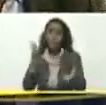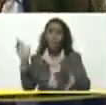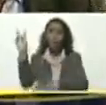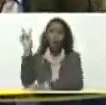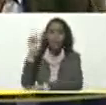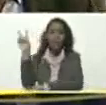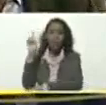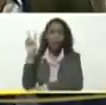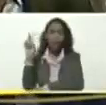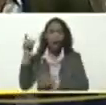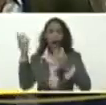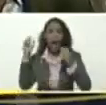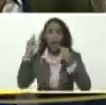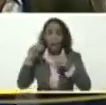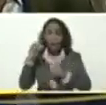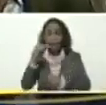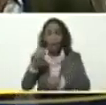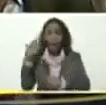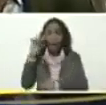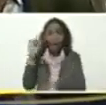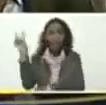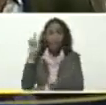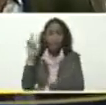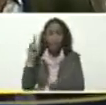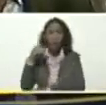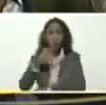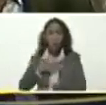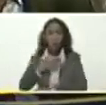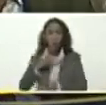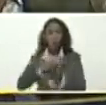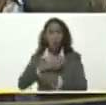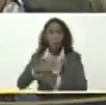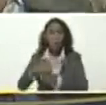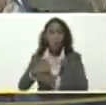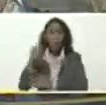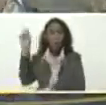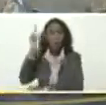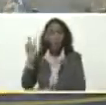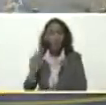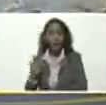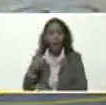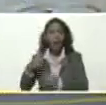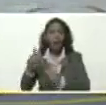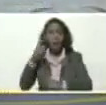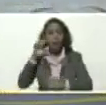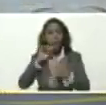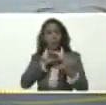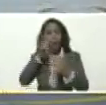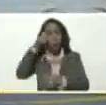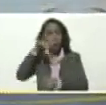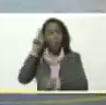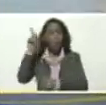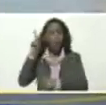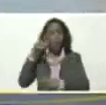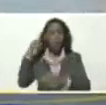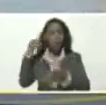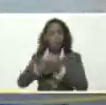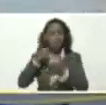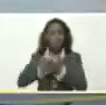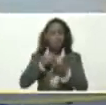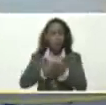tiene mucho que ofrecer a Vietnam. Siempre hablamos del Vietnam guerrero, del pueblo vietnamita que luchó y